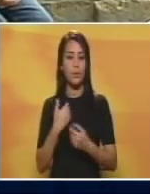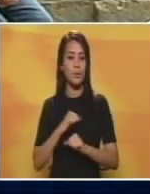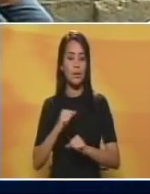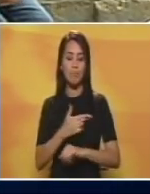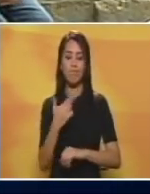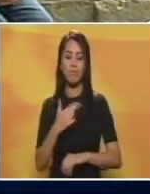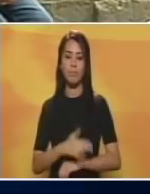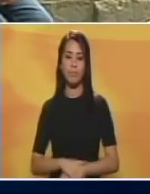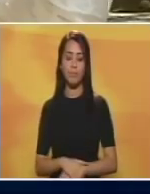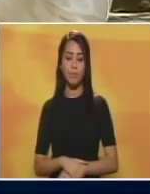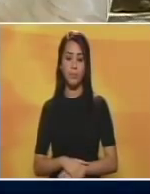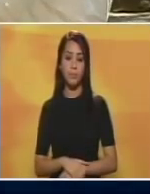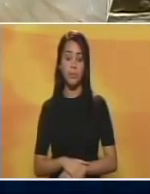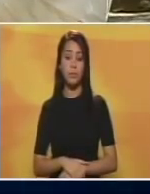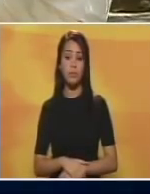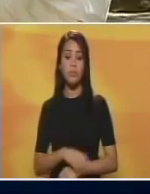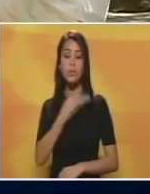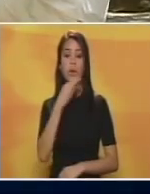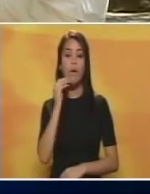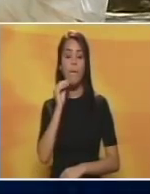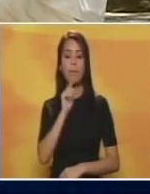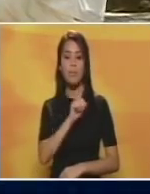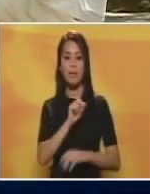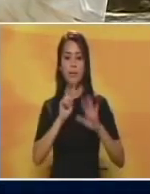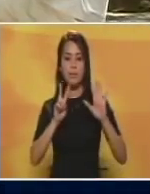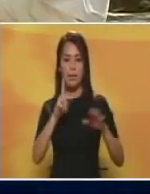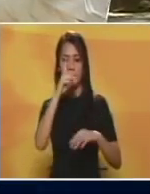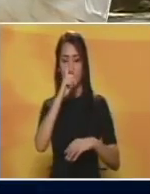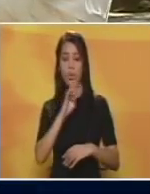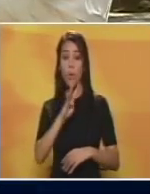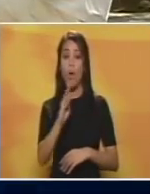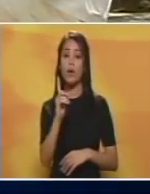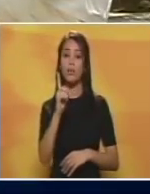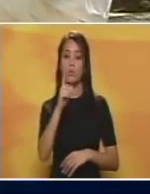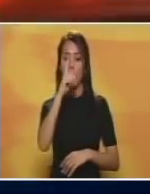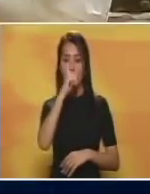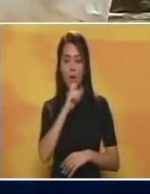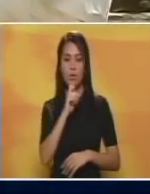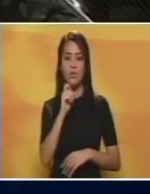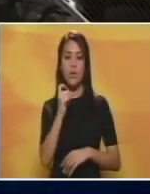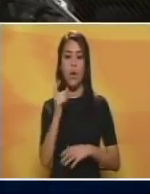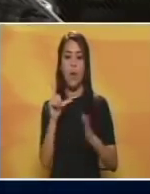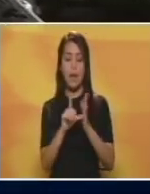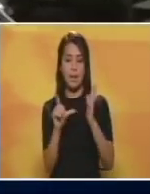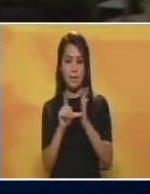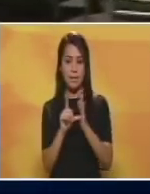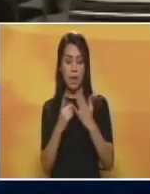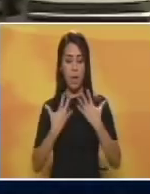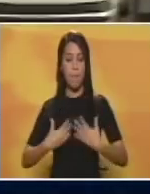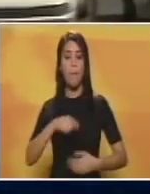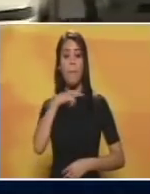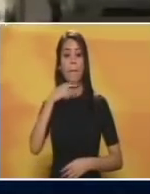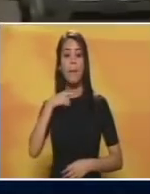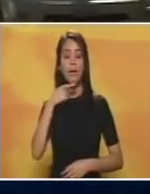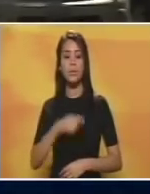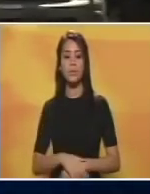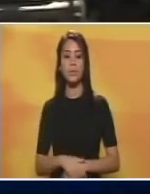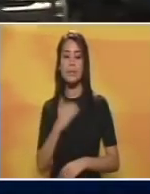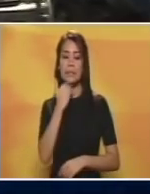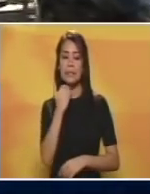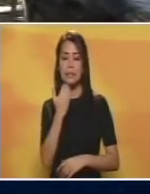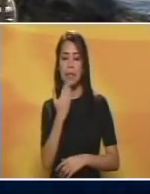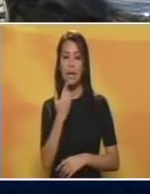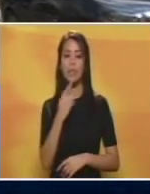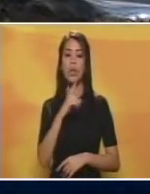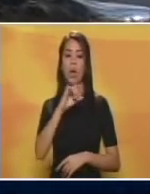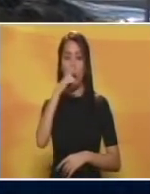la operación. El joven de 17 años estudiaba 4º año de bachillerato y cumplía la mayoría de edad en el mes